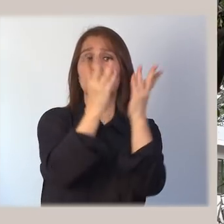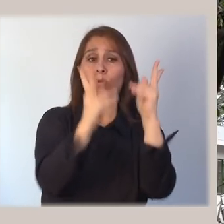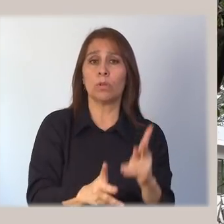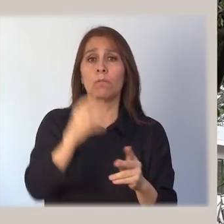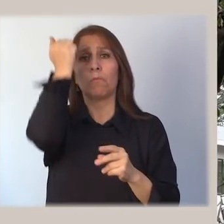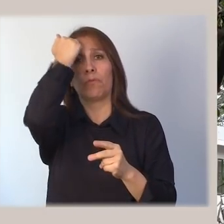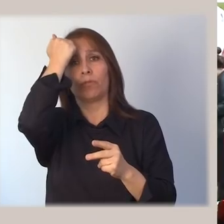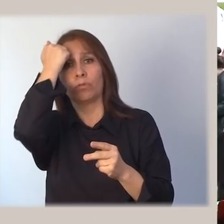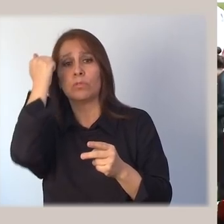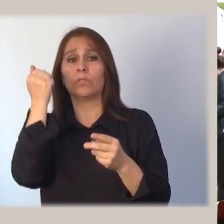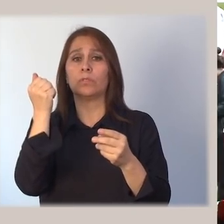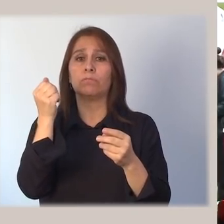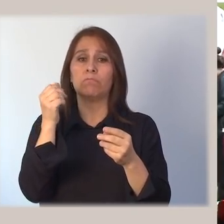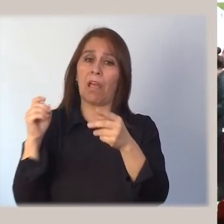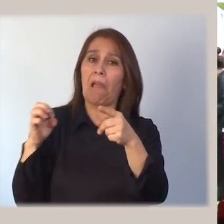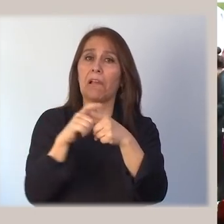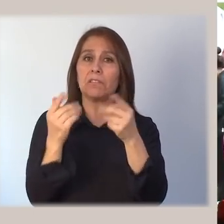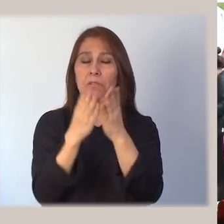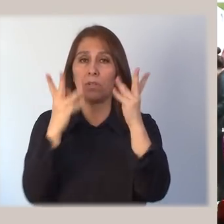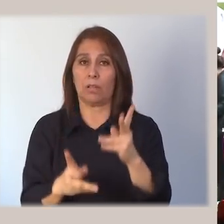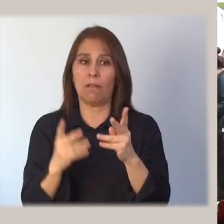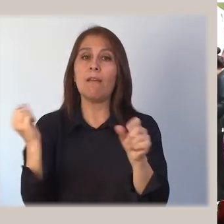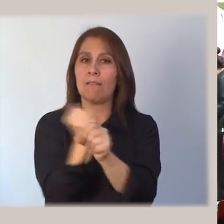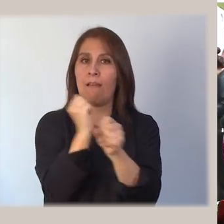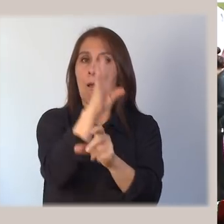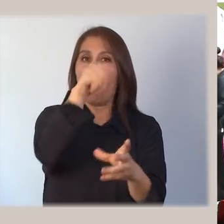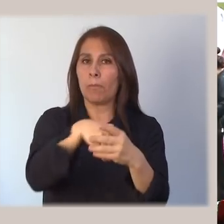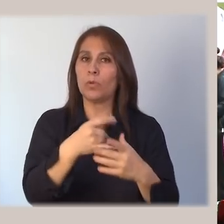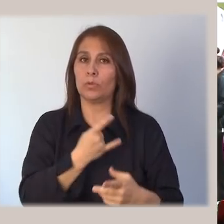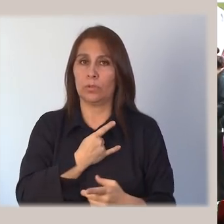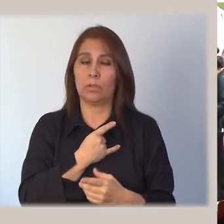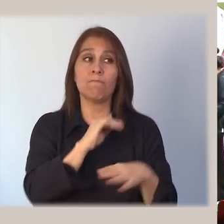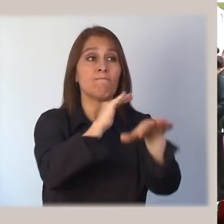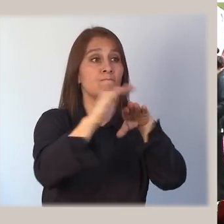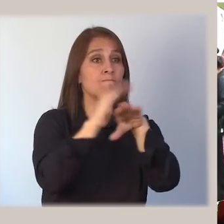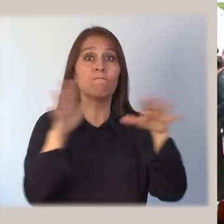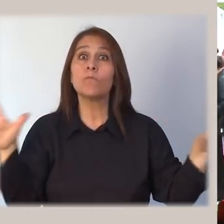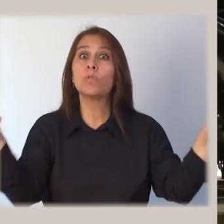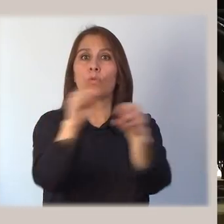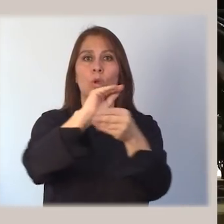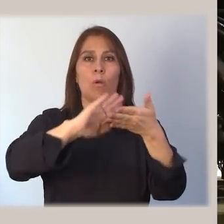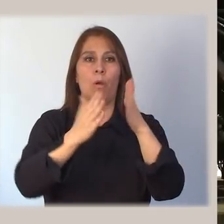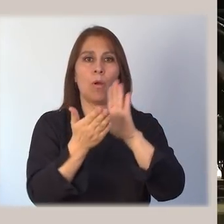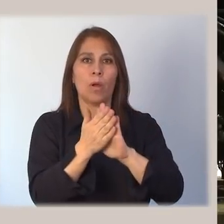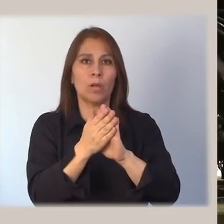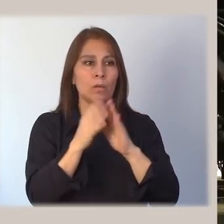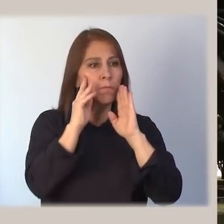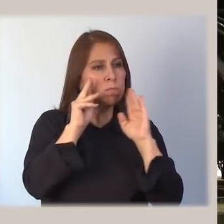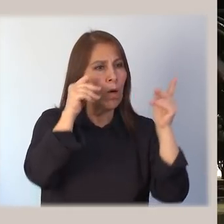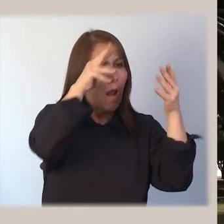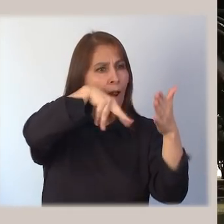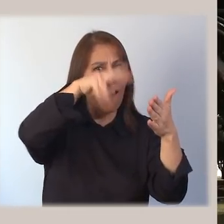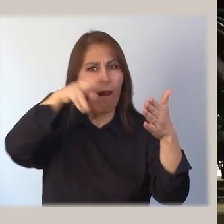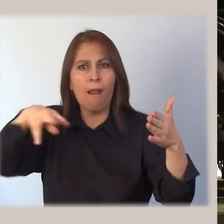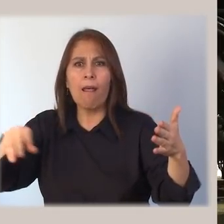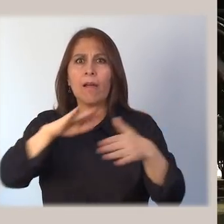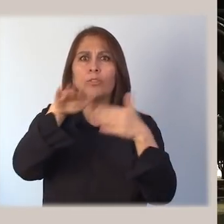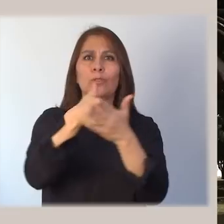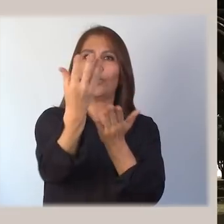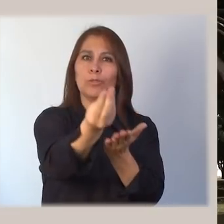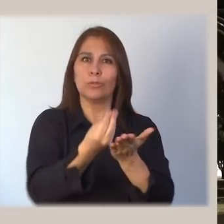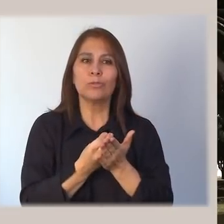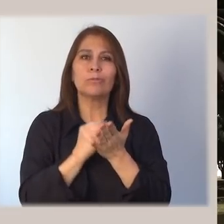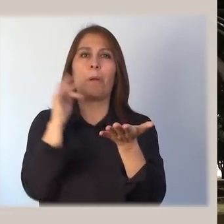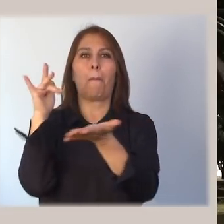su existencia en mejores condiciones para estudiantes, profesores, egresados y trabajadores. Invitamos a toda la comunidad